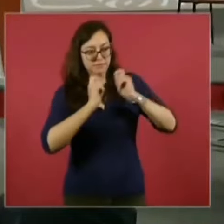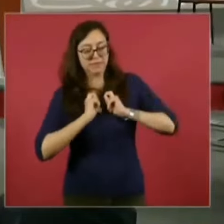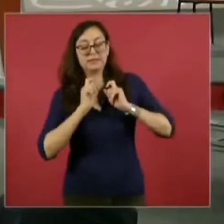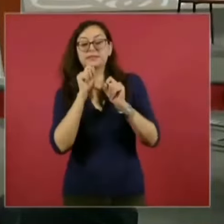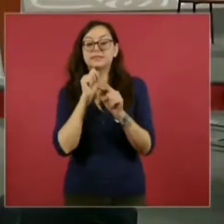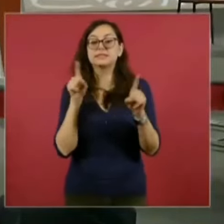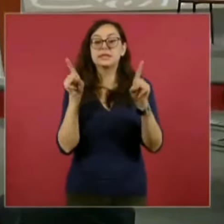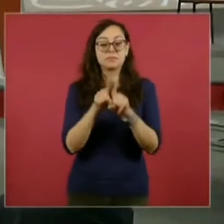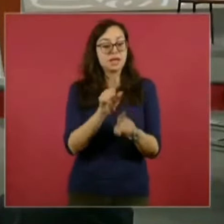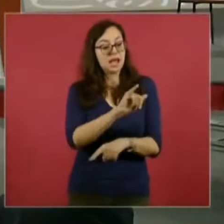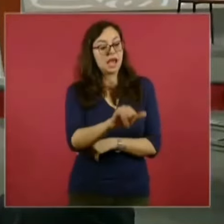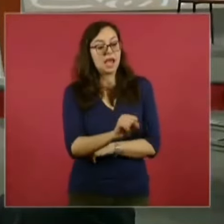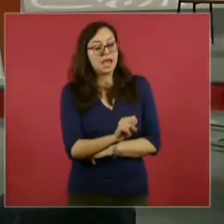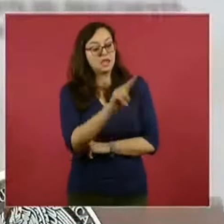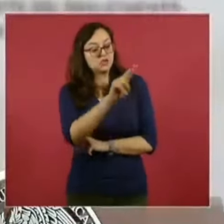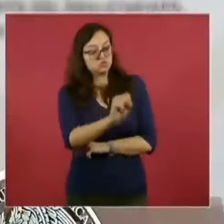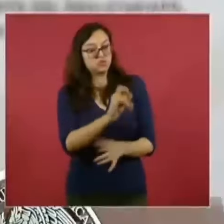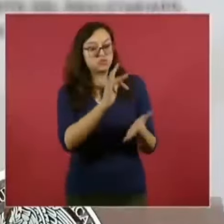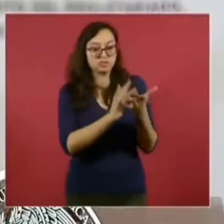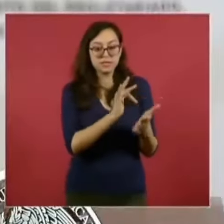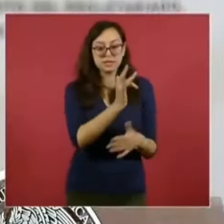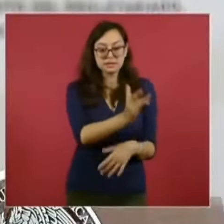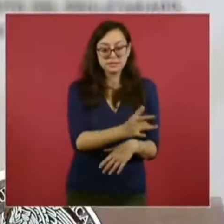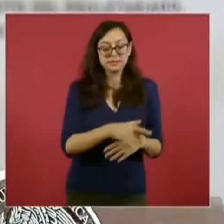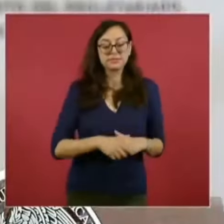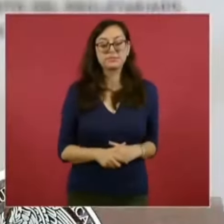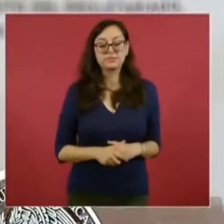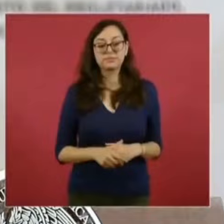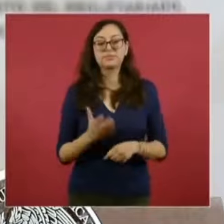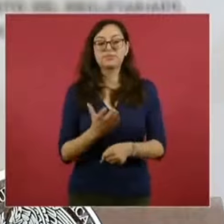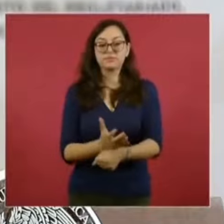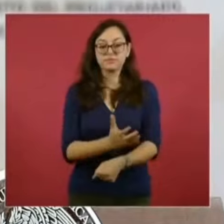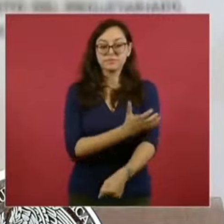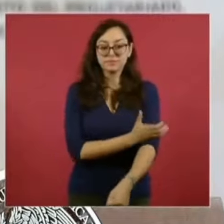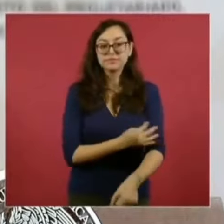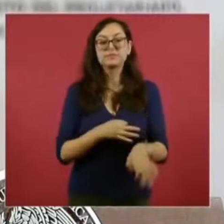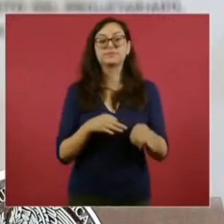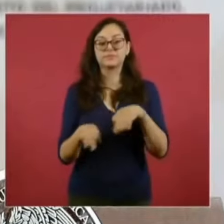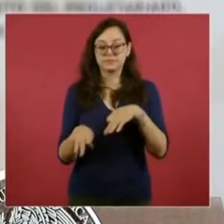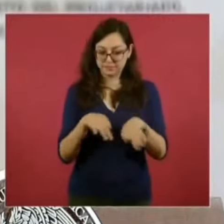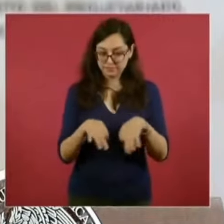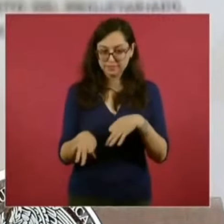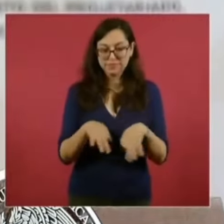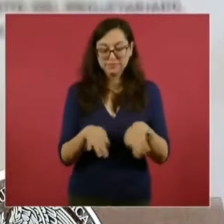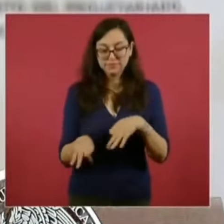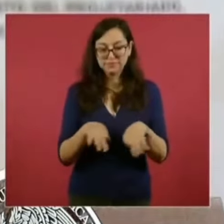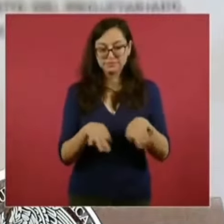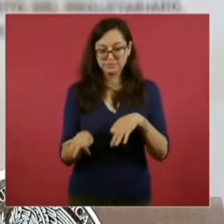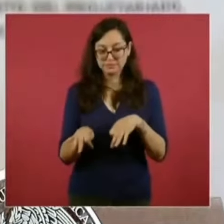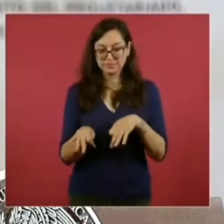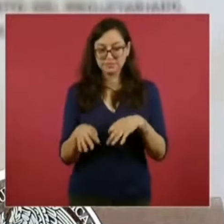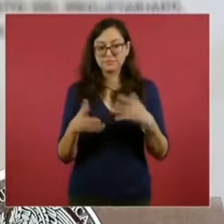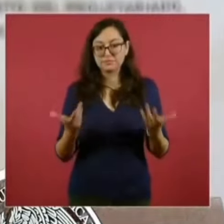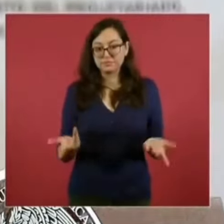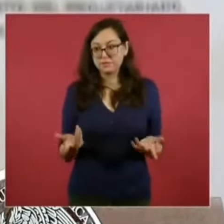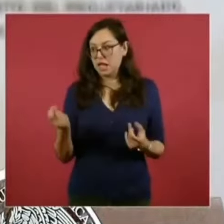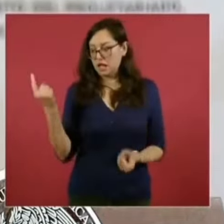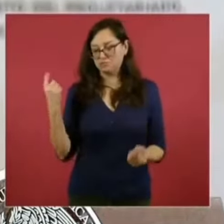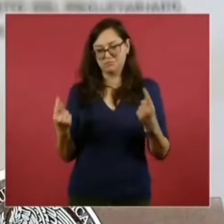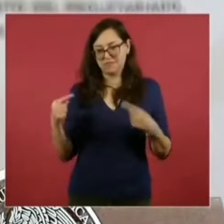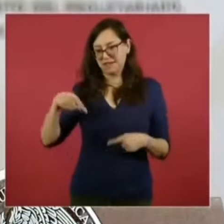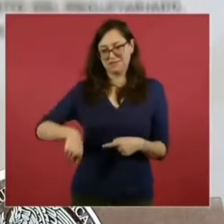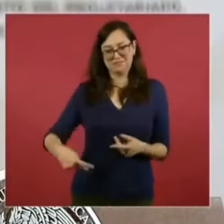por invitarme y guiarme en este camino. Gracias a mis compañeros de trabajo, que si bien no subieron a esta